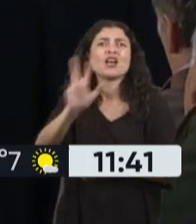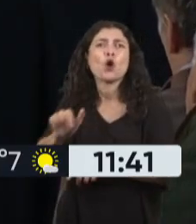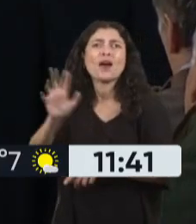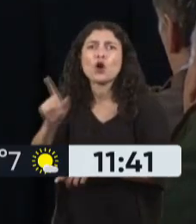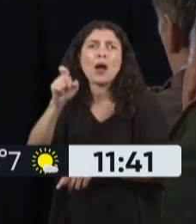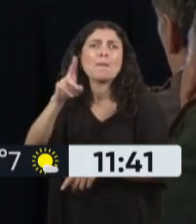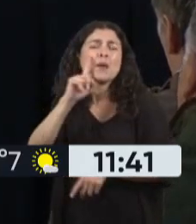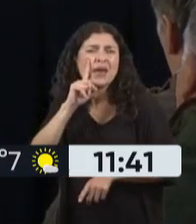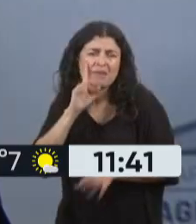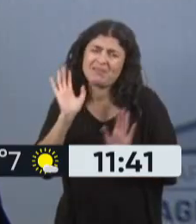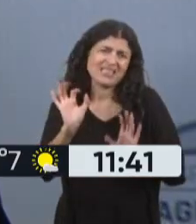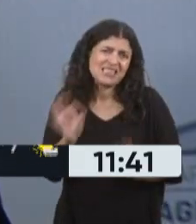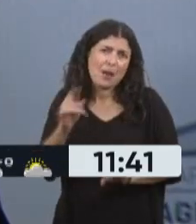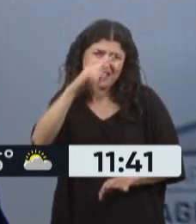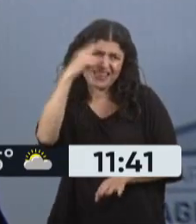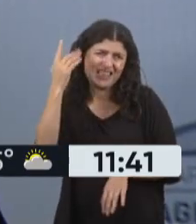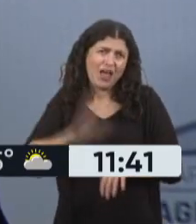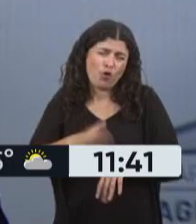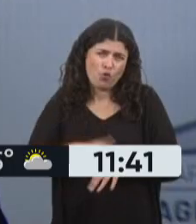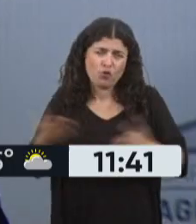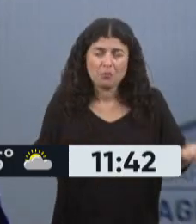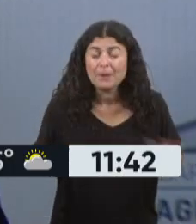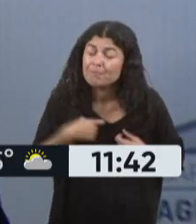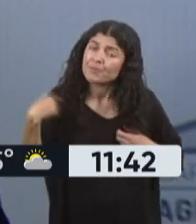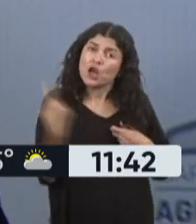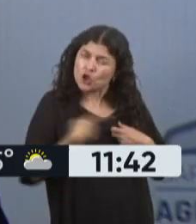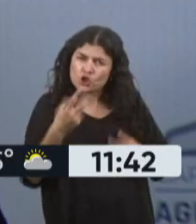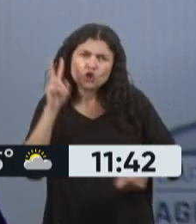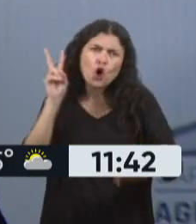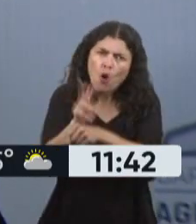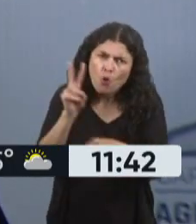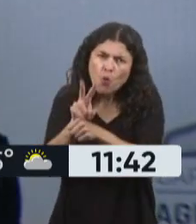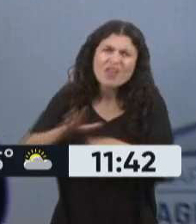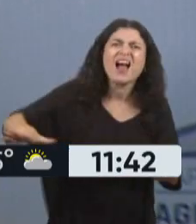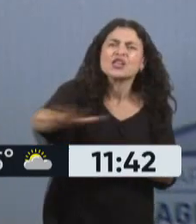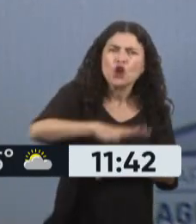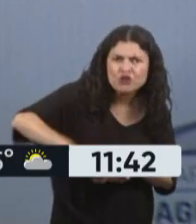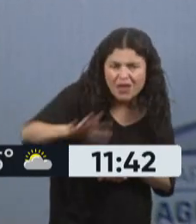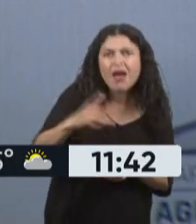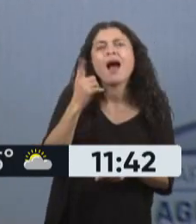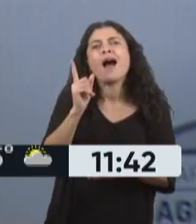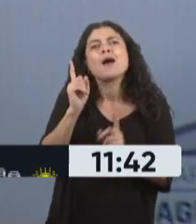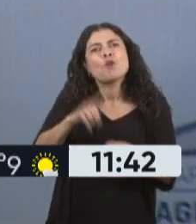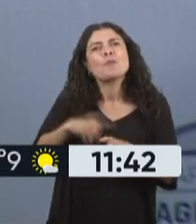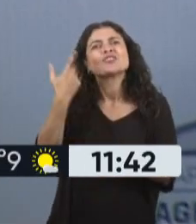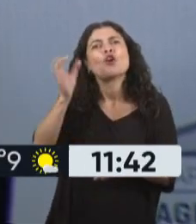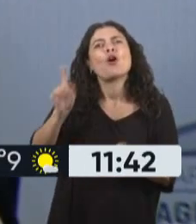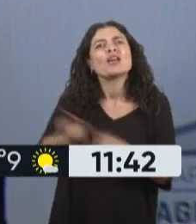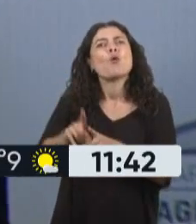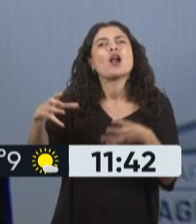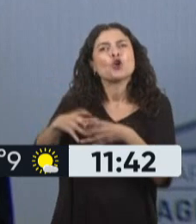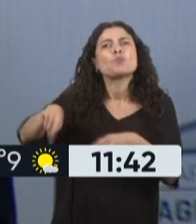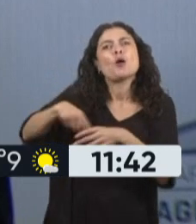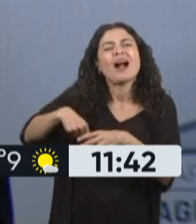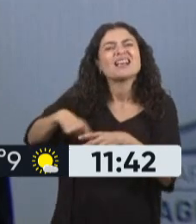Por lo tanto, parte de nuestro deber es proteger a la ciudadanía de este cinismo rascabotos de que se sirvió la política durante ya mucho